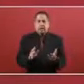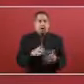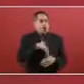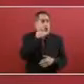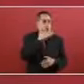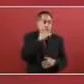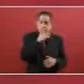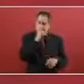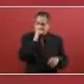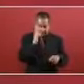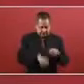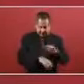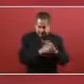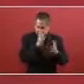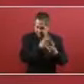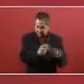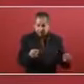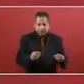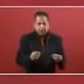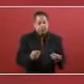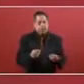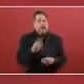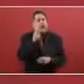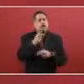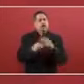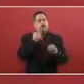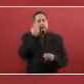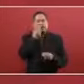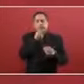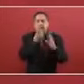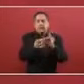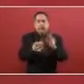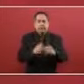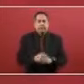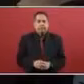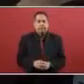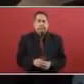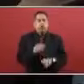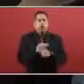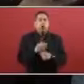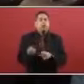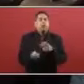impunidad. Pues es lo que queríamos comentarles. Vamos a abrir